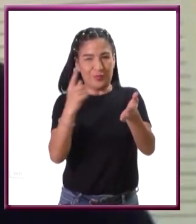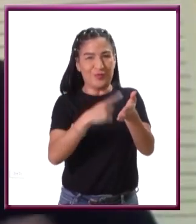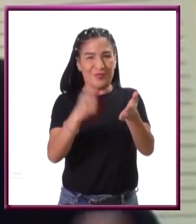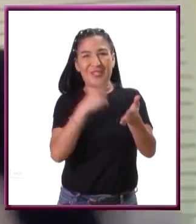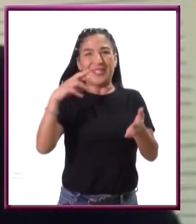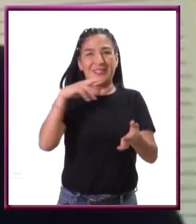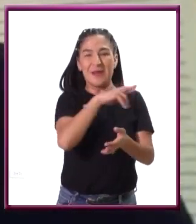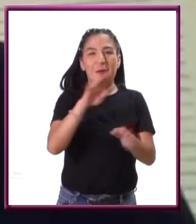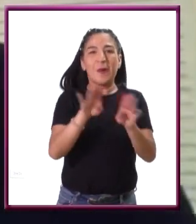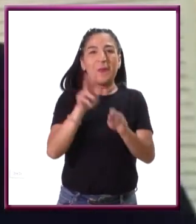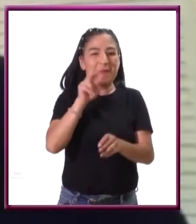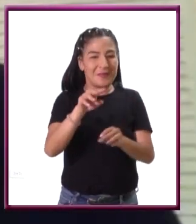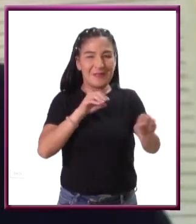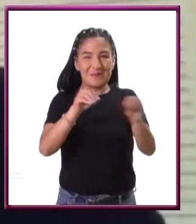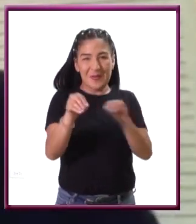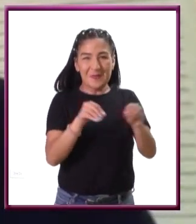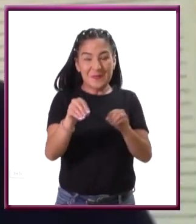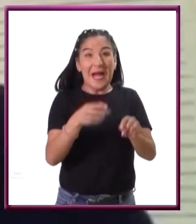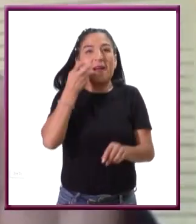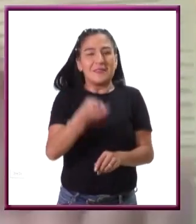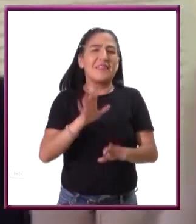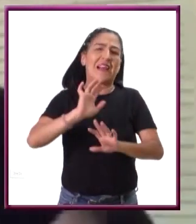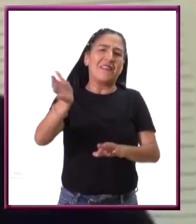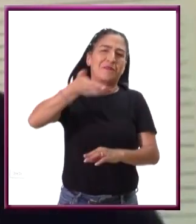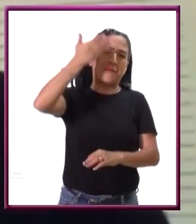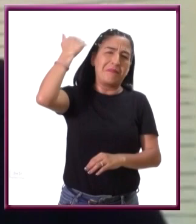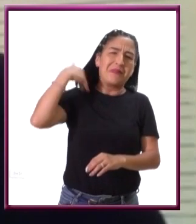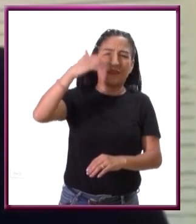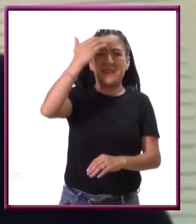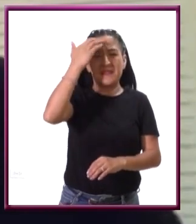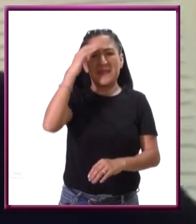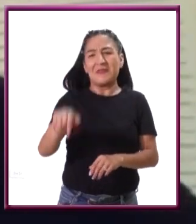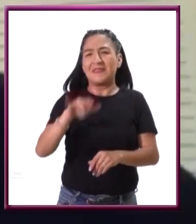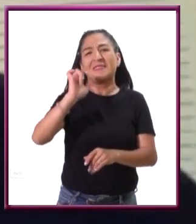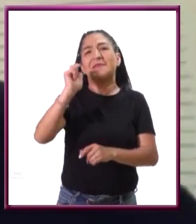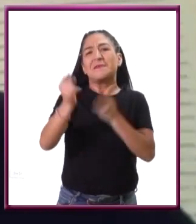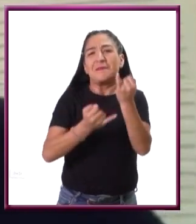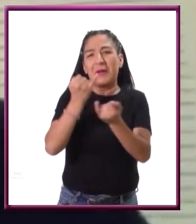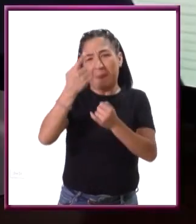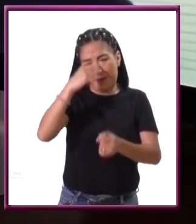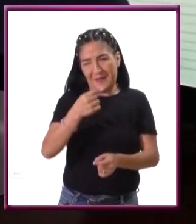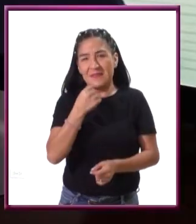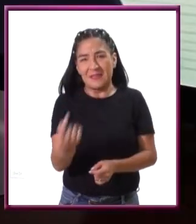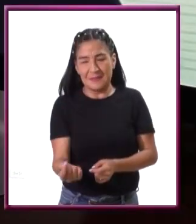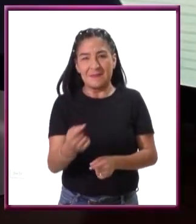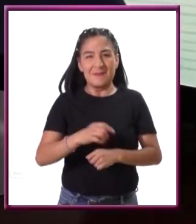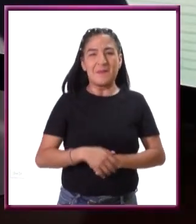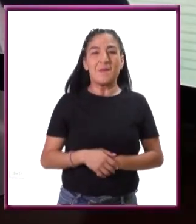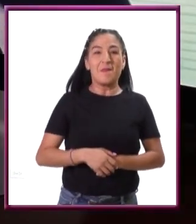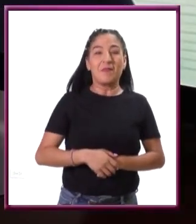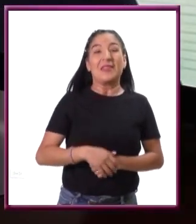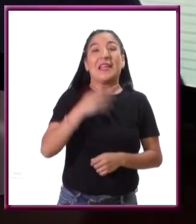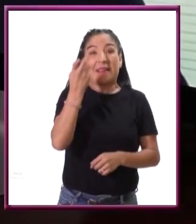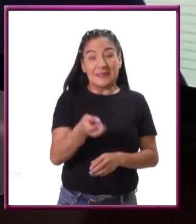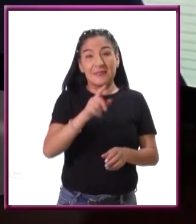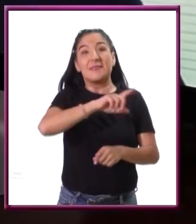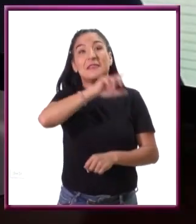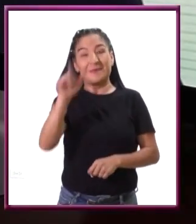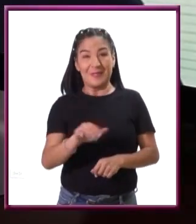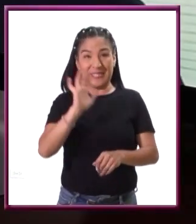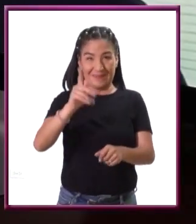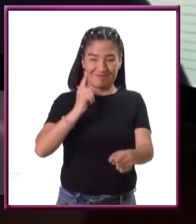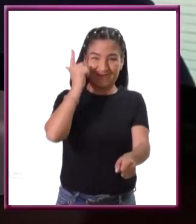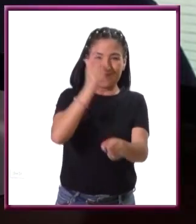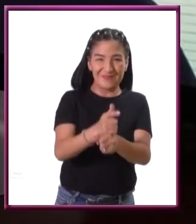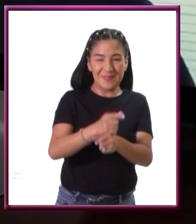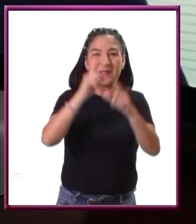Eso le da la sensación de movimiento. Eso ya se conocía desde hace mucho, era un juego infantil muy, muy común. Bueno, una vez que se descubre